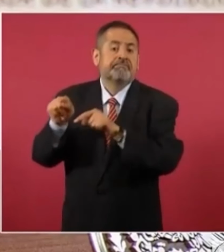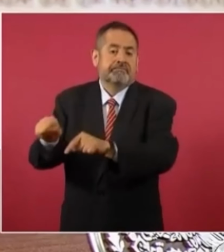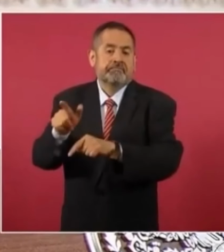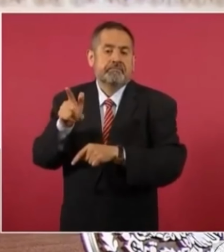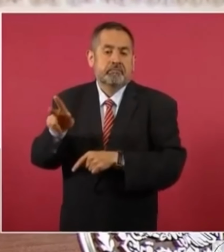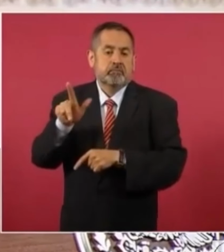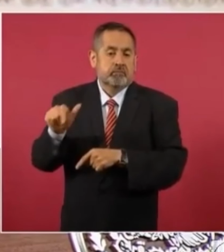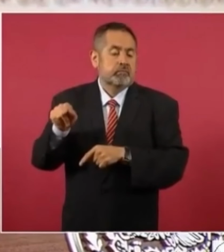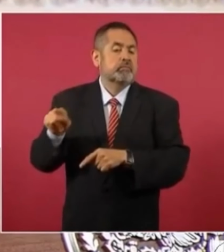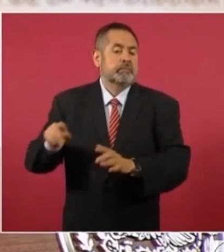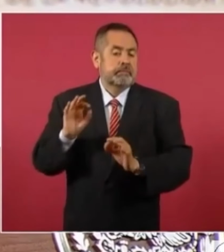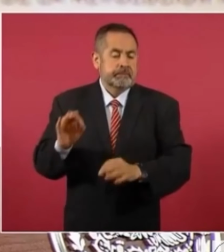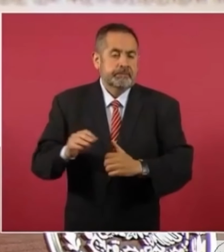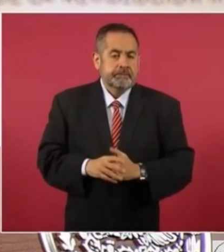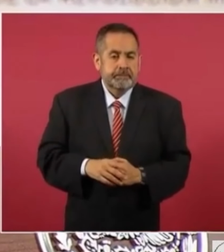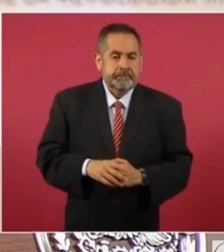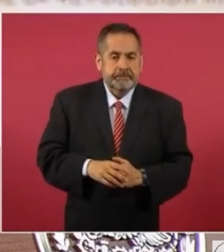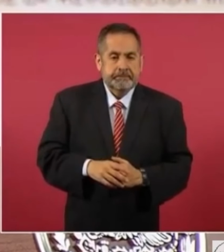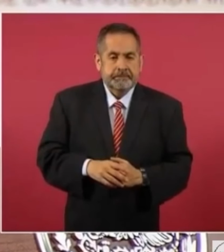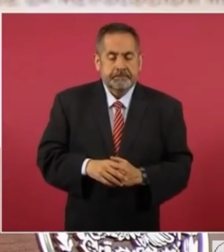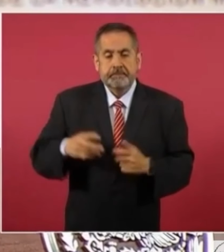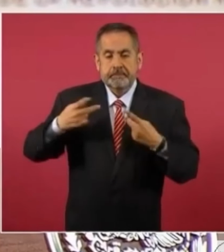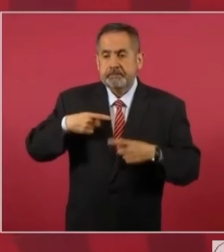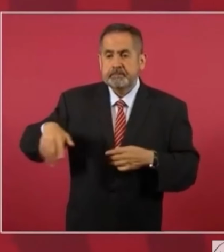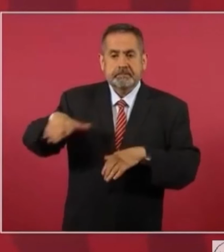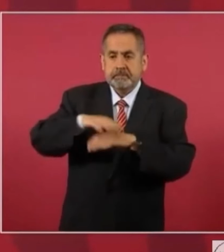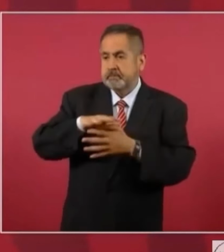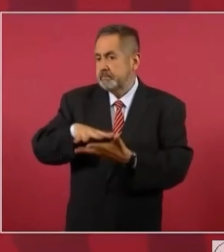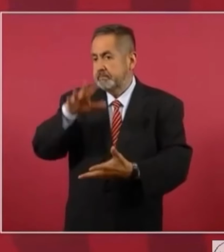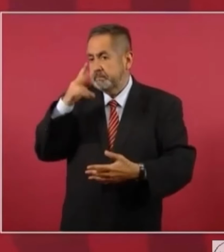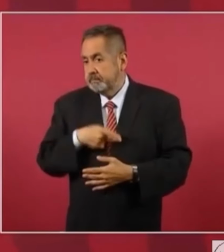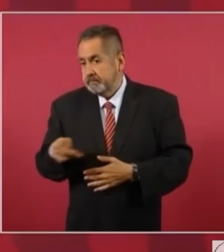en la población pobre mayoritaria